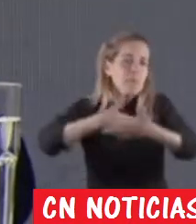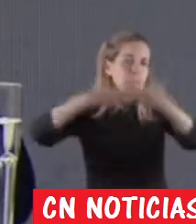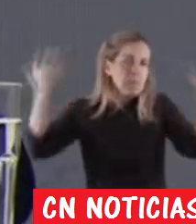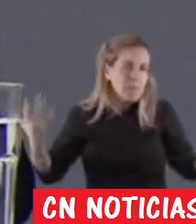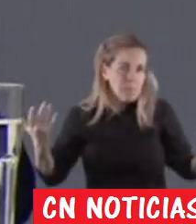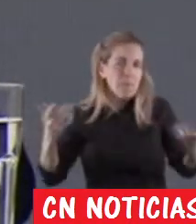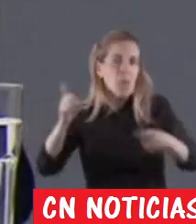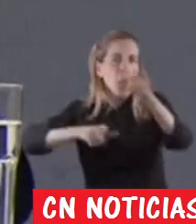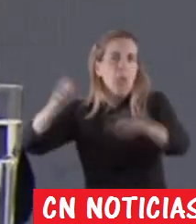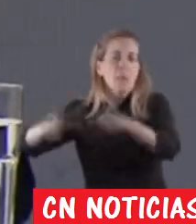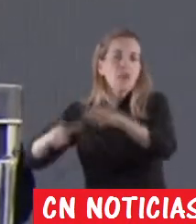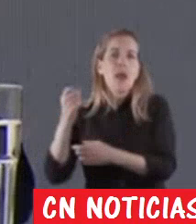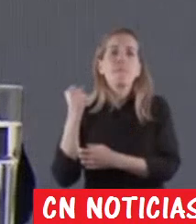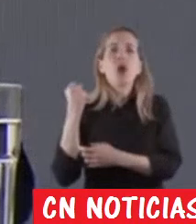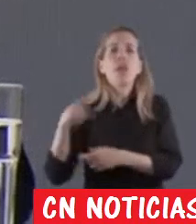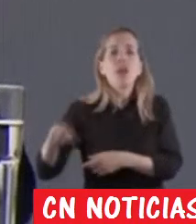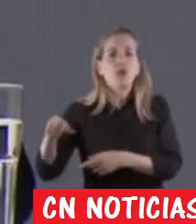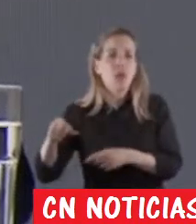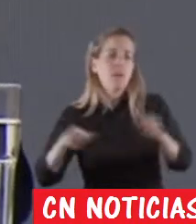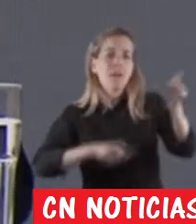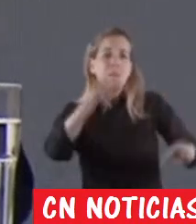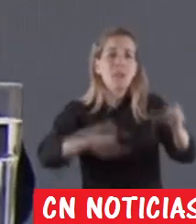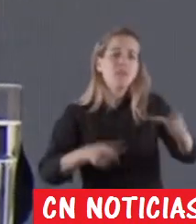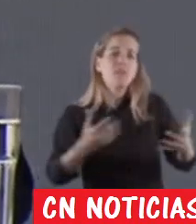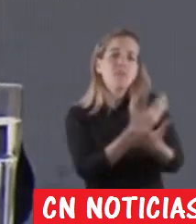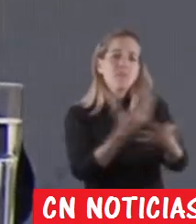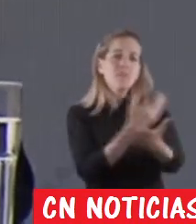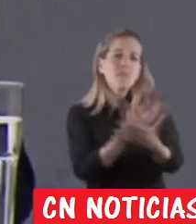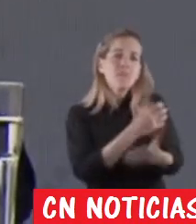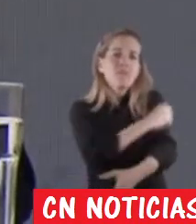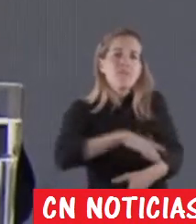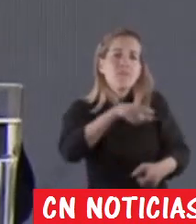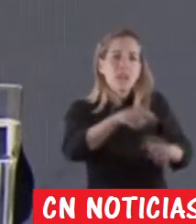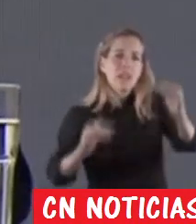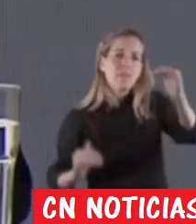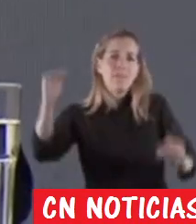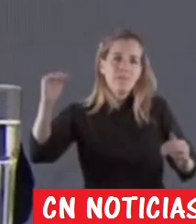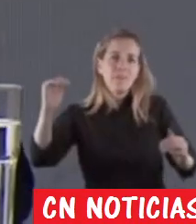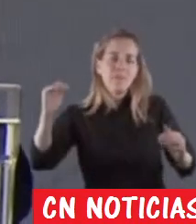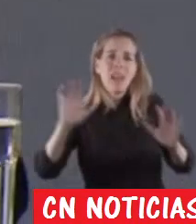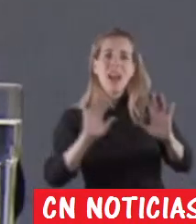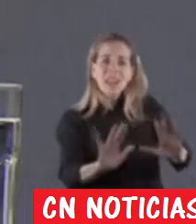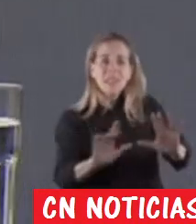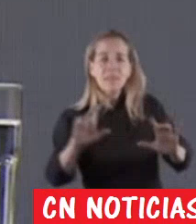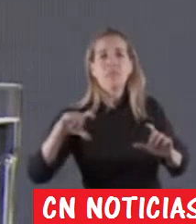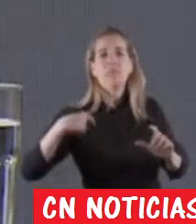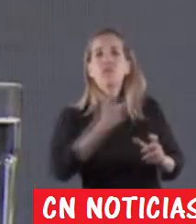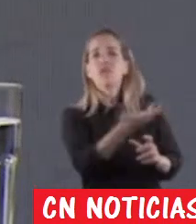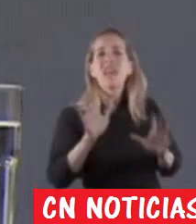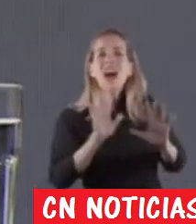se comen a los más débiles. Y nadie quiere vivir en esa jungla. Nadie. Nadie quiere revivir ese